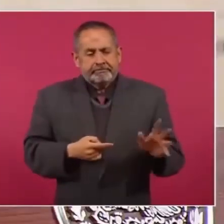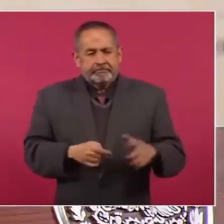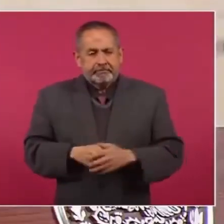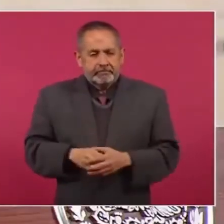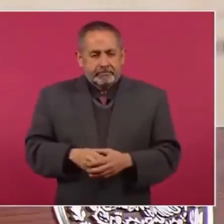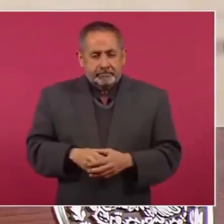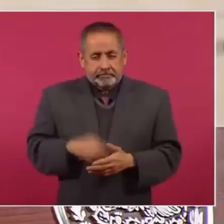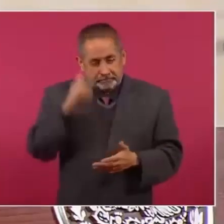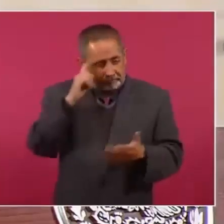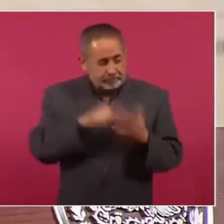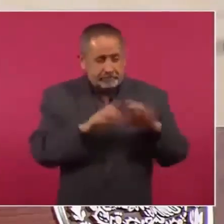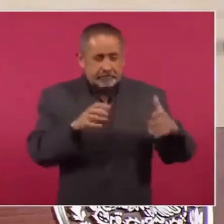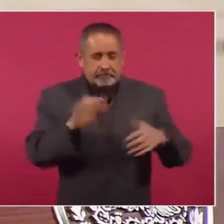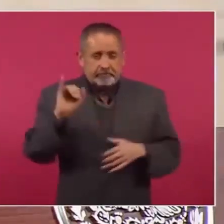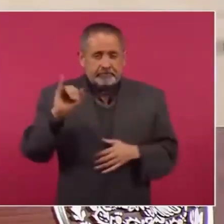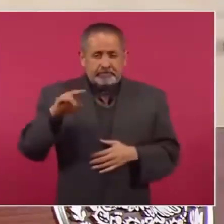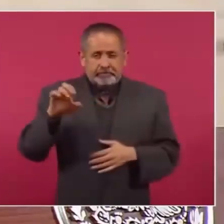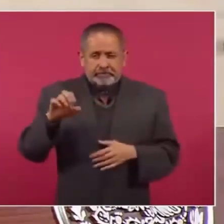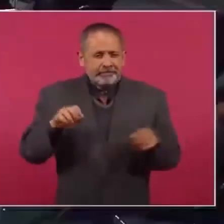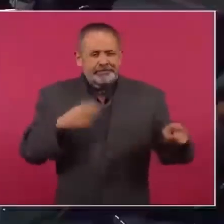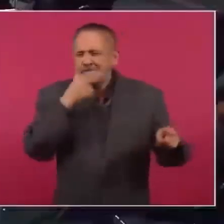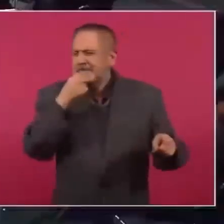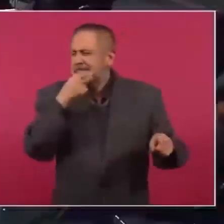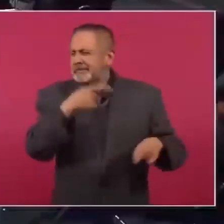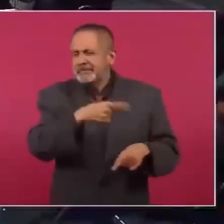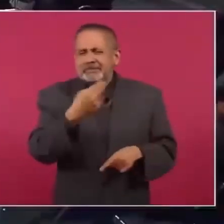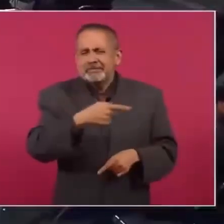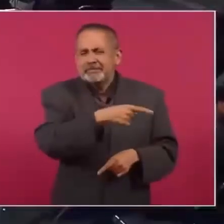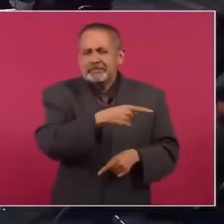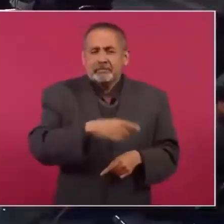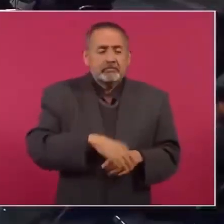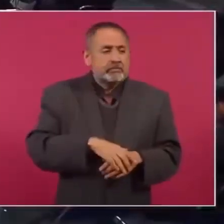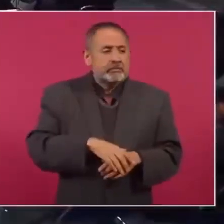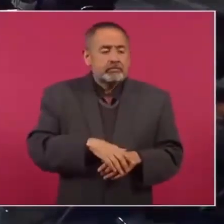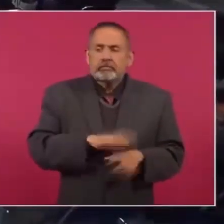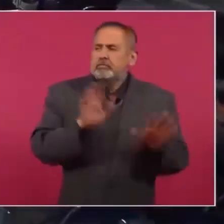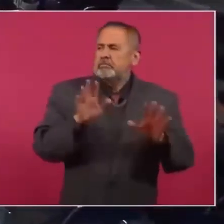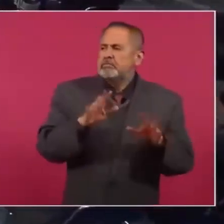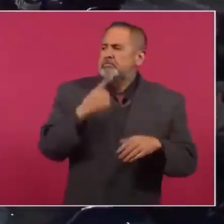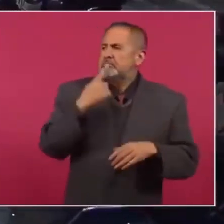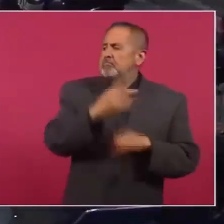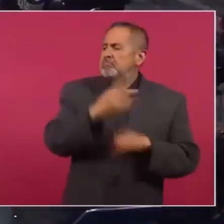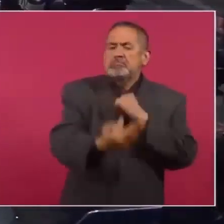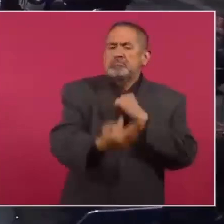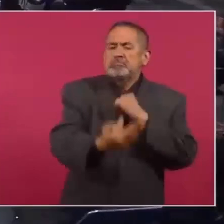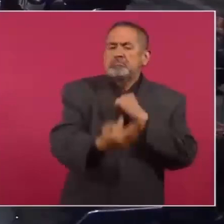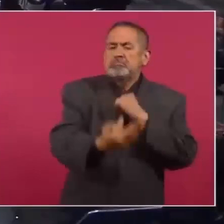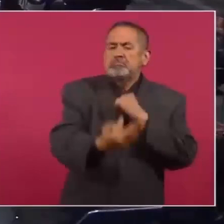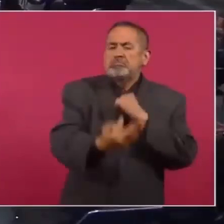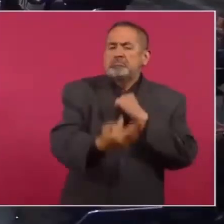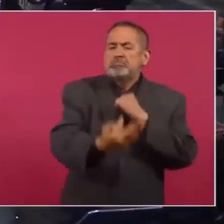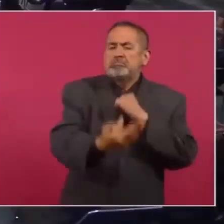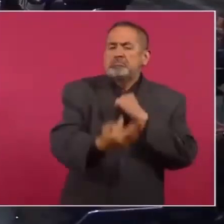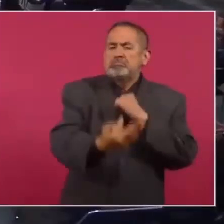¿Ustedes creen que los del INE, este hombre que se ampara, que ya lleva 30 años,